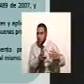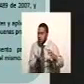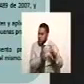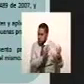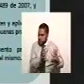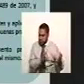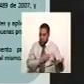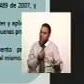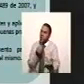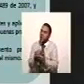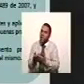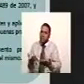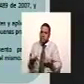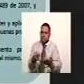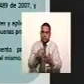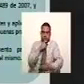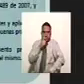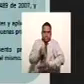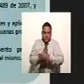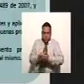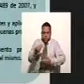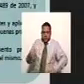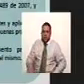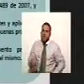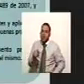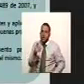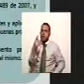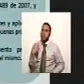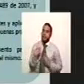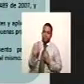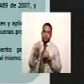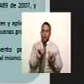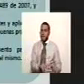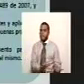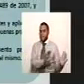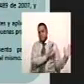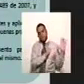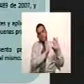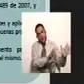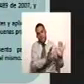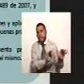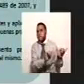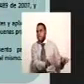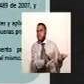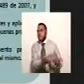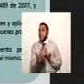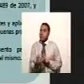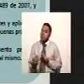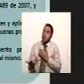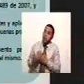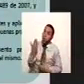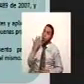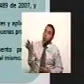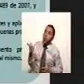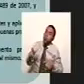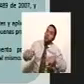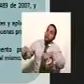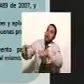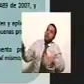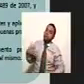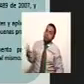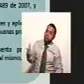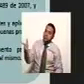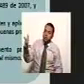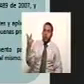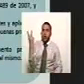la tractomula, espera 2, 3 o 4 días hasta que ya tiene el lugar de despacho, y ahí está también en